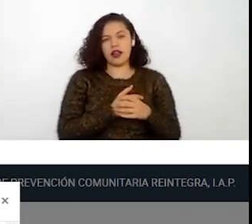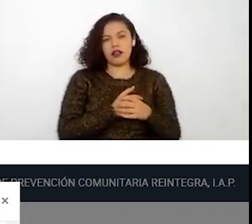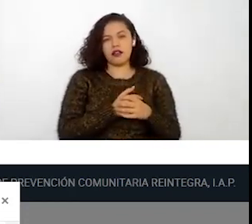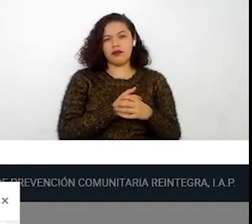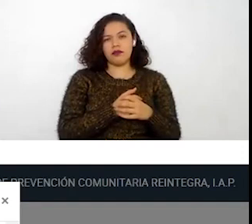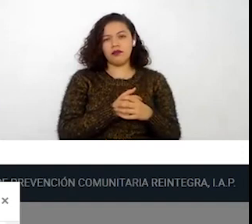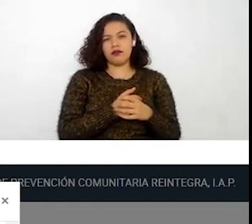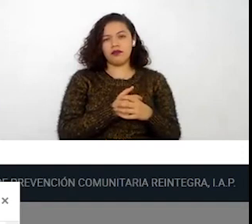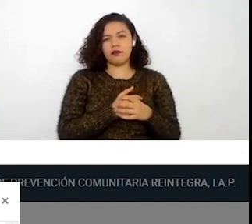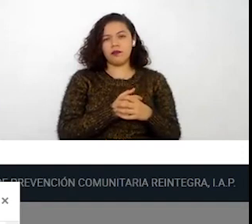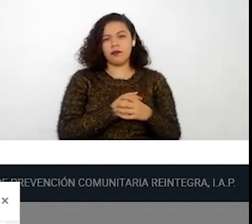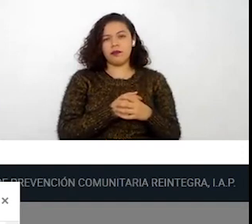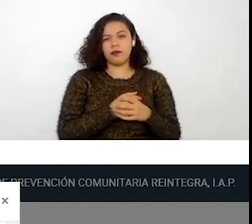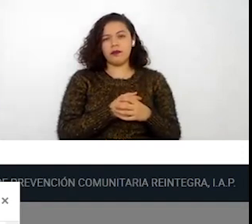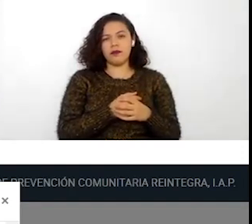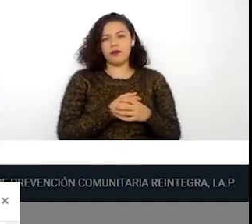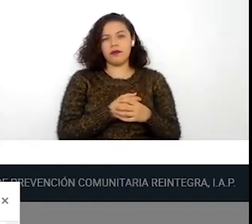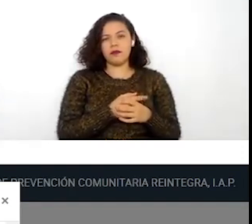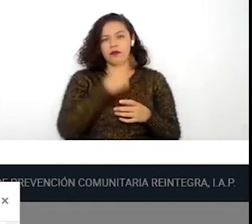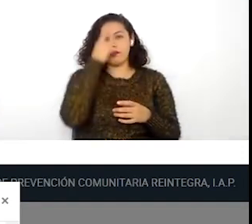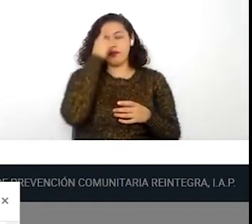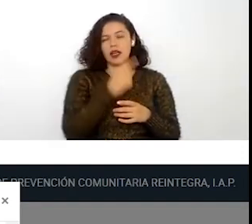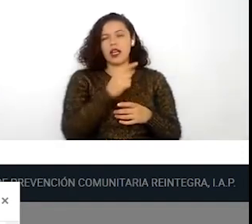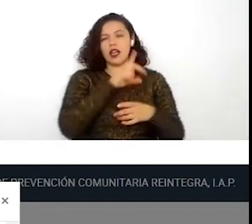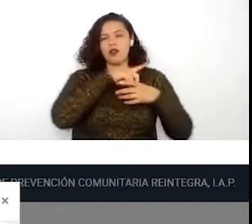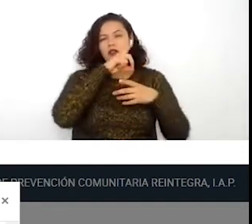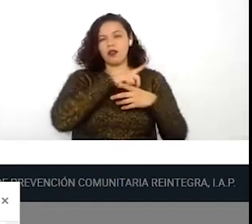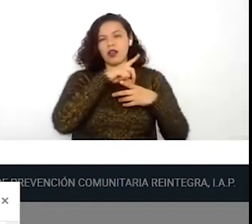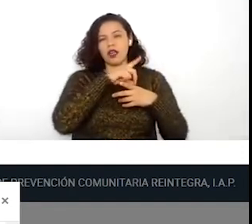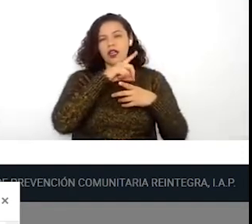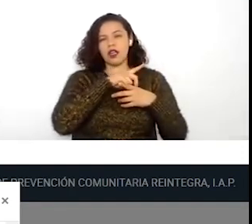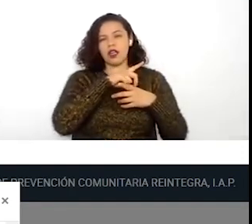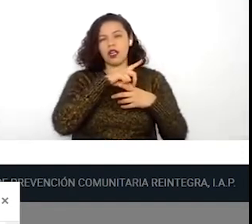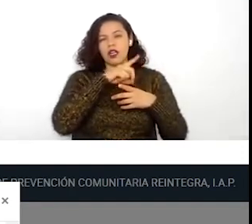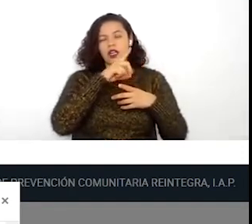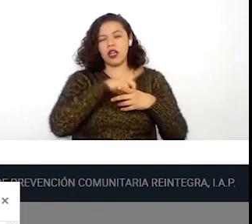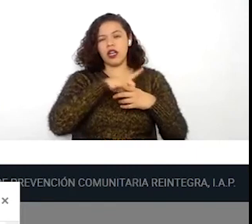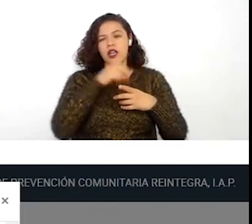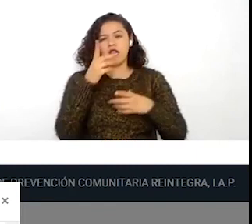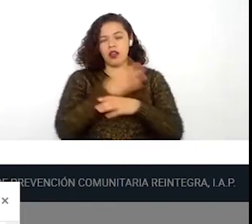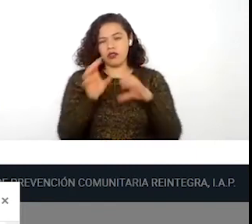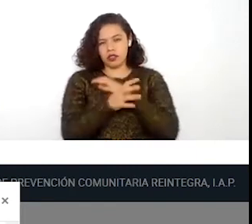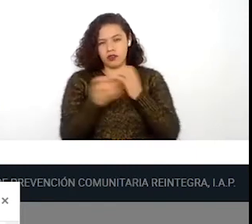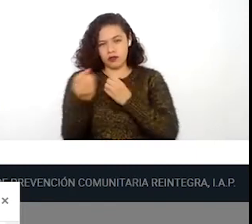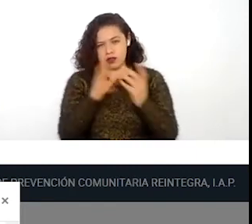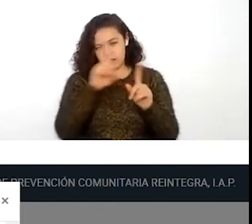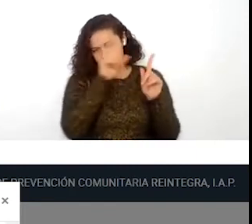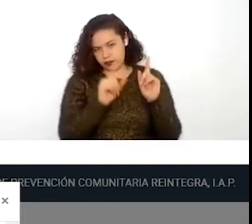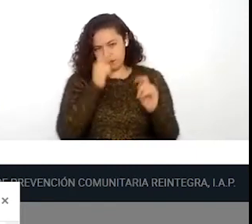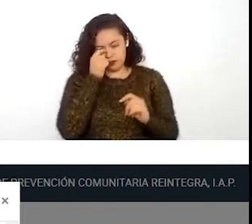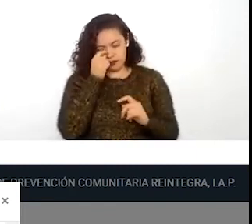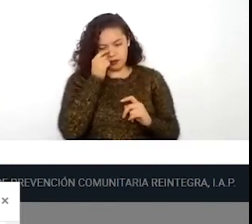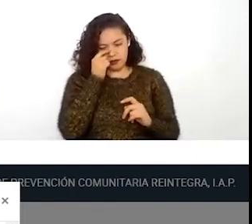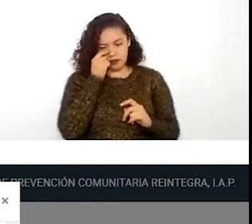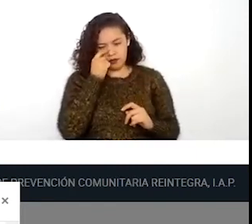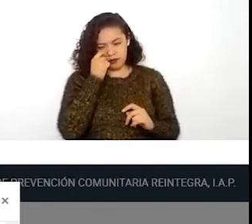en una especie persona moral nacional entonces donativos en especie a ver aquí en efectivo en especie